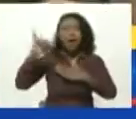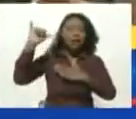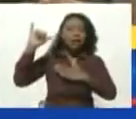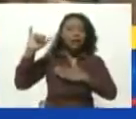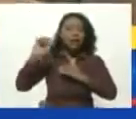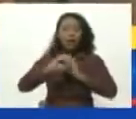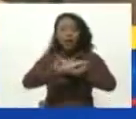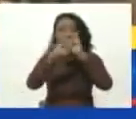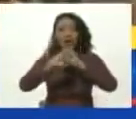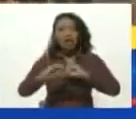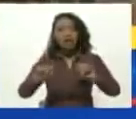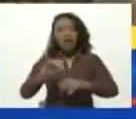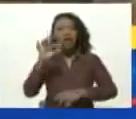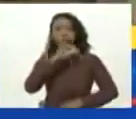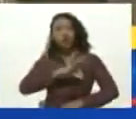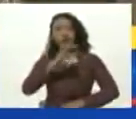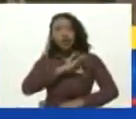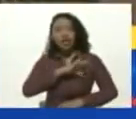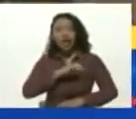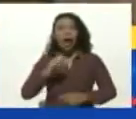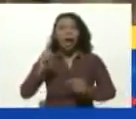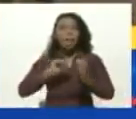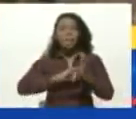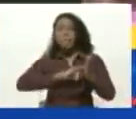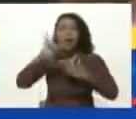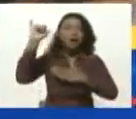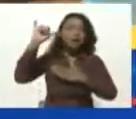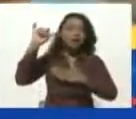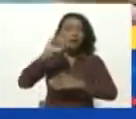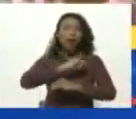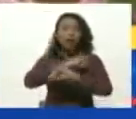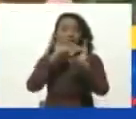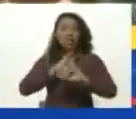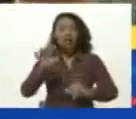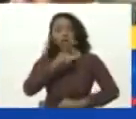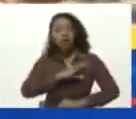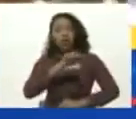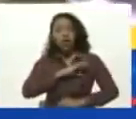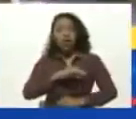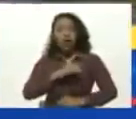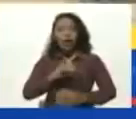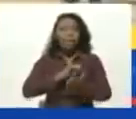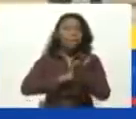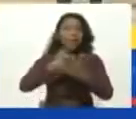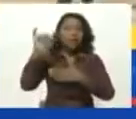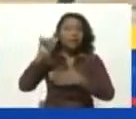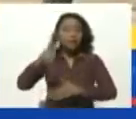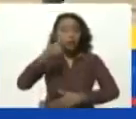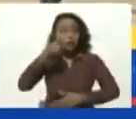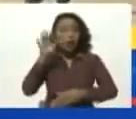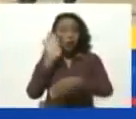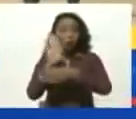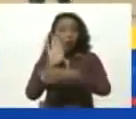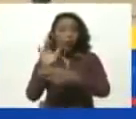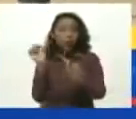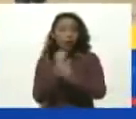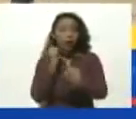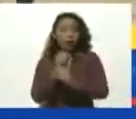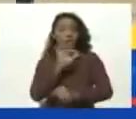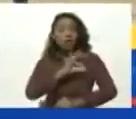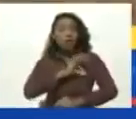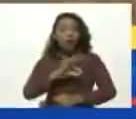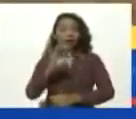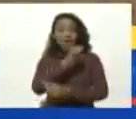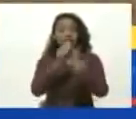social, a la máxima seguridad social, a la máxima seguridad y protección laboral, señora